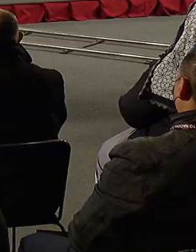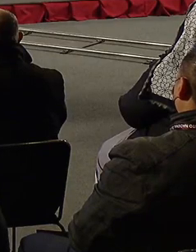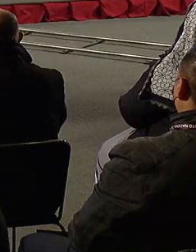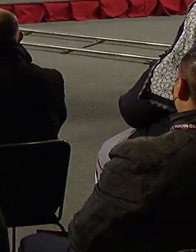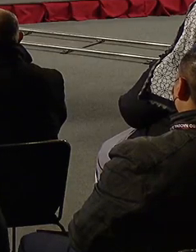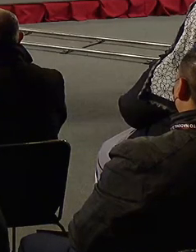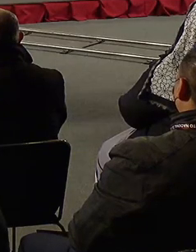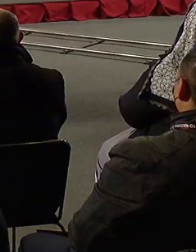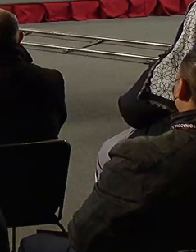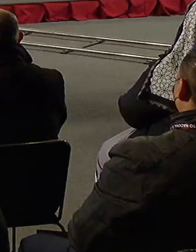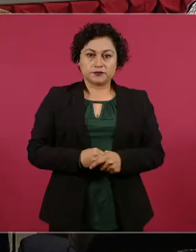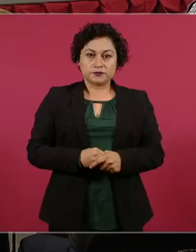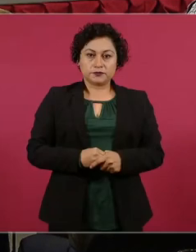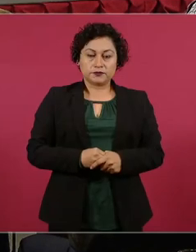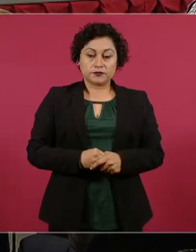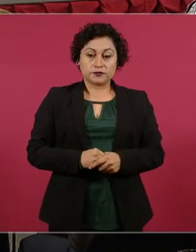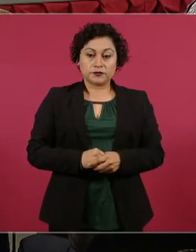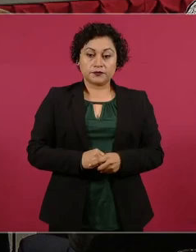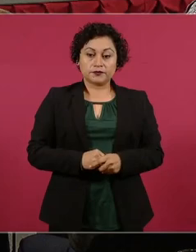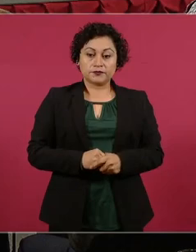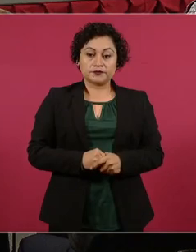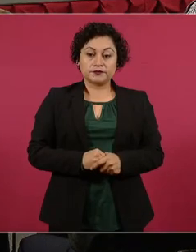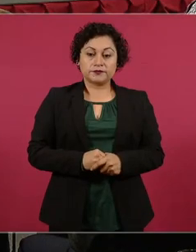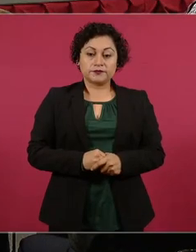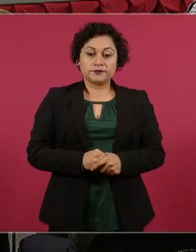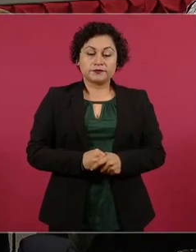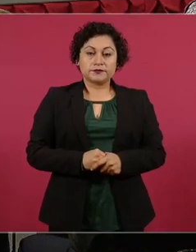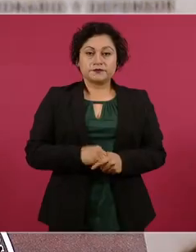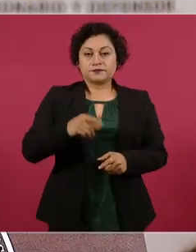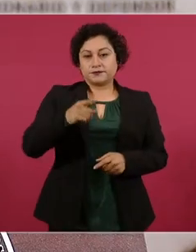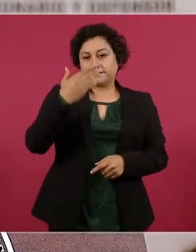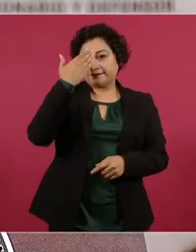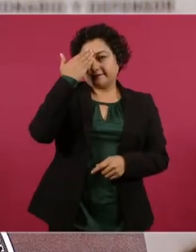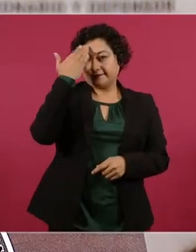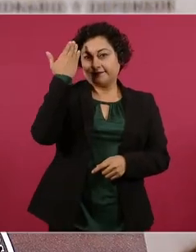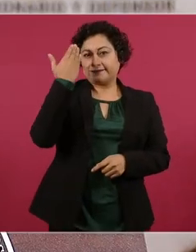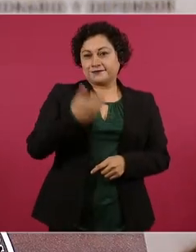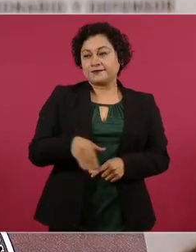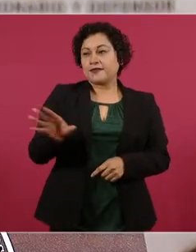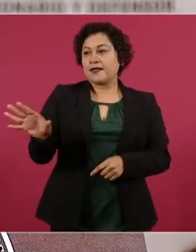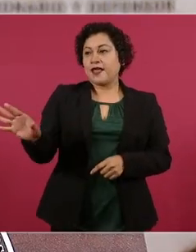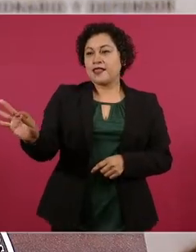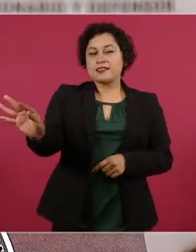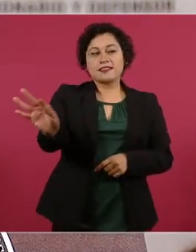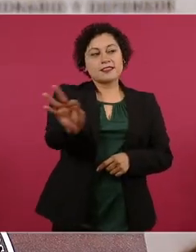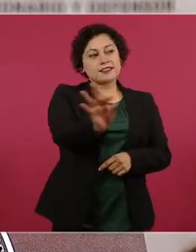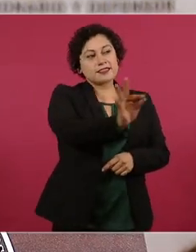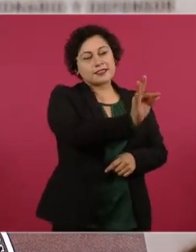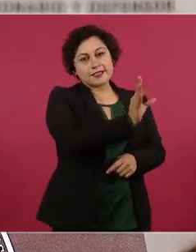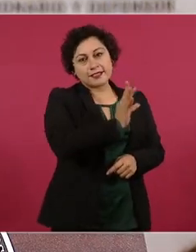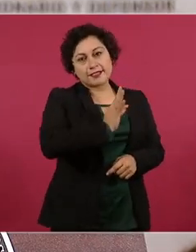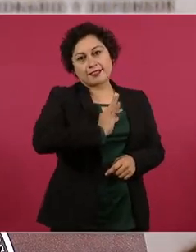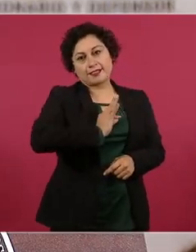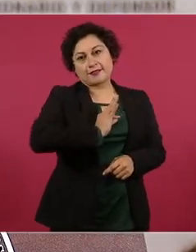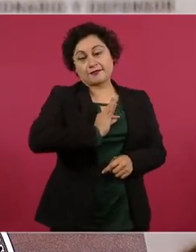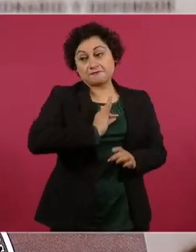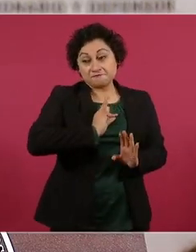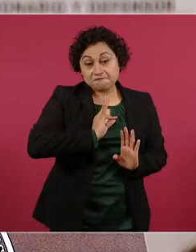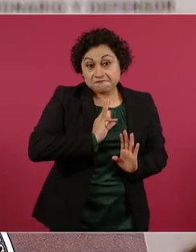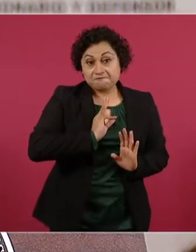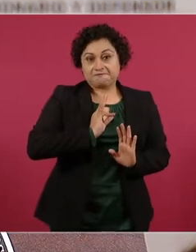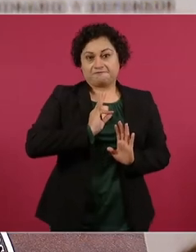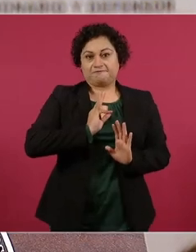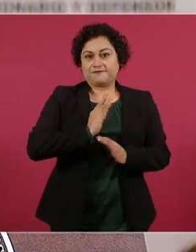que a él, un primo de un amigo, ya saben, ¿no?, el rumor del rumor del rumor, a mí me dijeron, le juró que